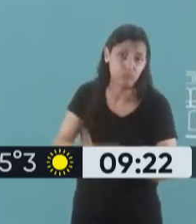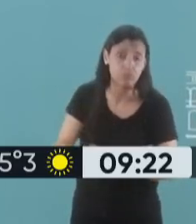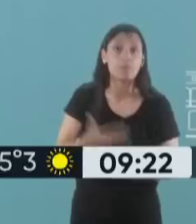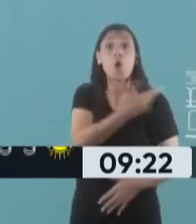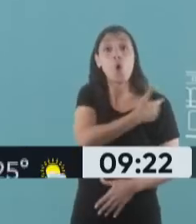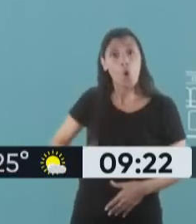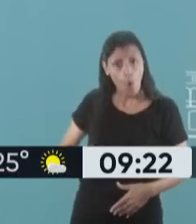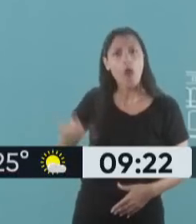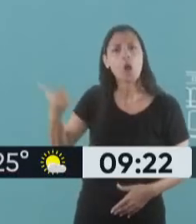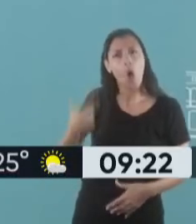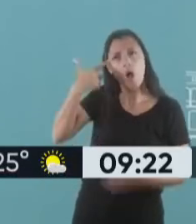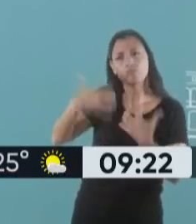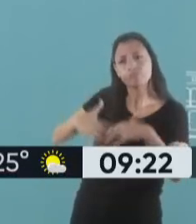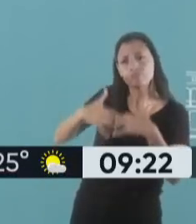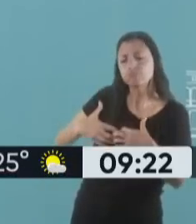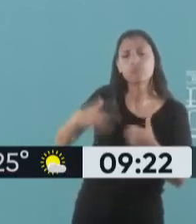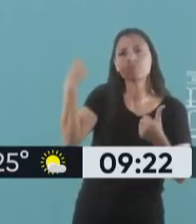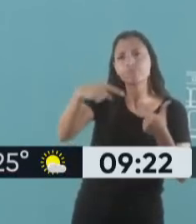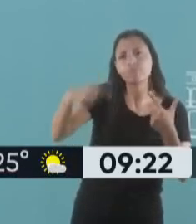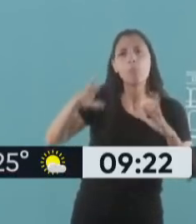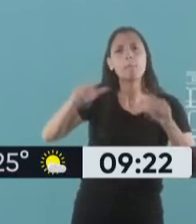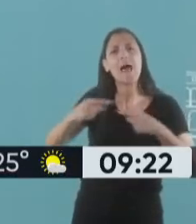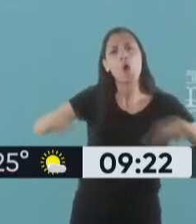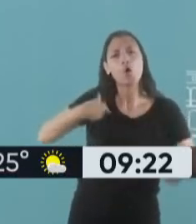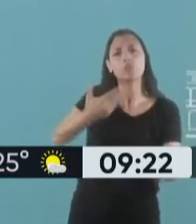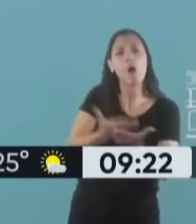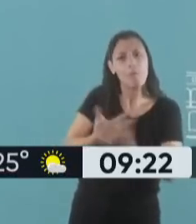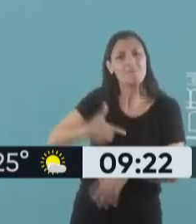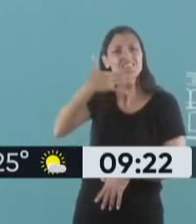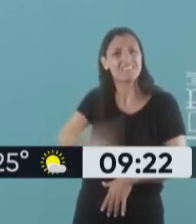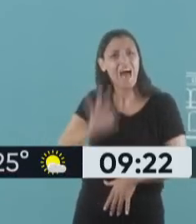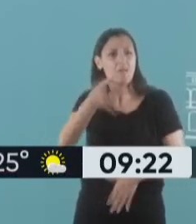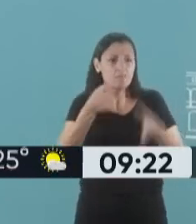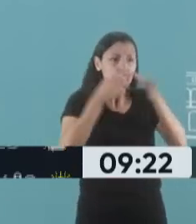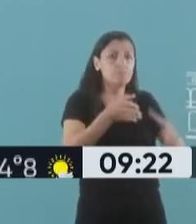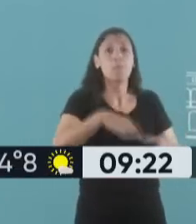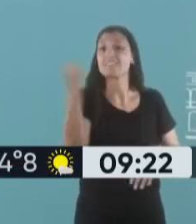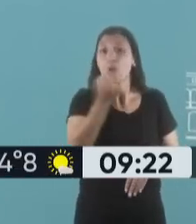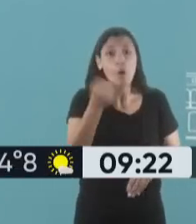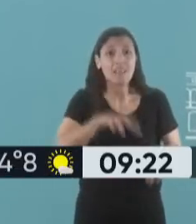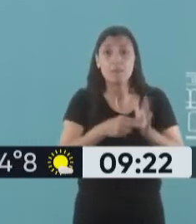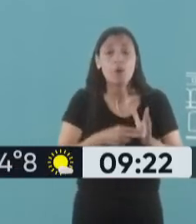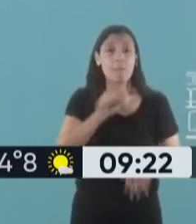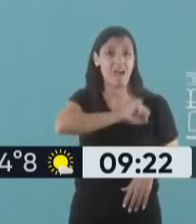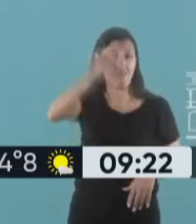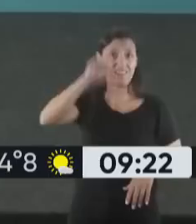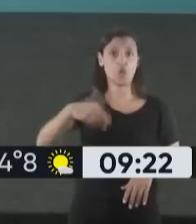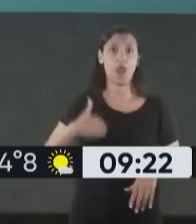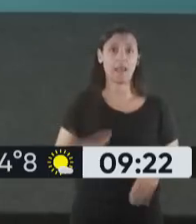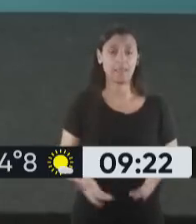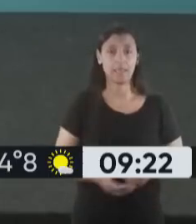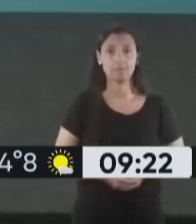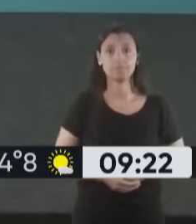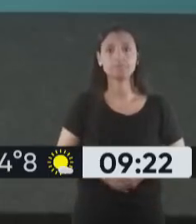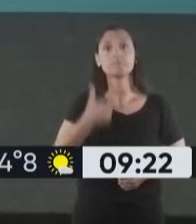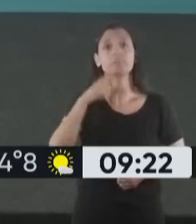Gobierno analiza todas las variables que hay que analizar para hacer frente a la situación que entiende que es la principal preocupación de los argentinos hoy.